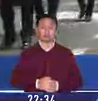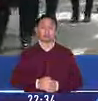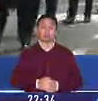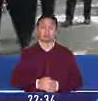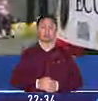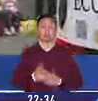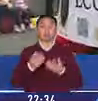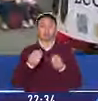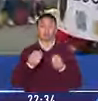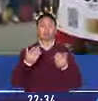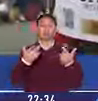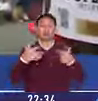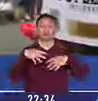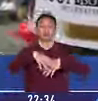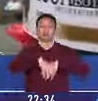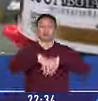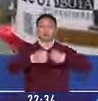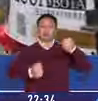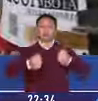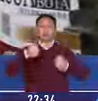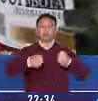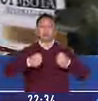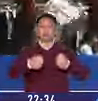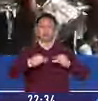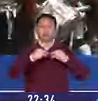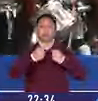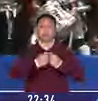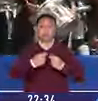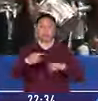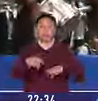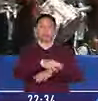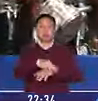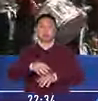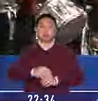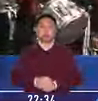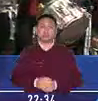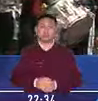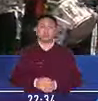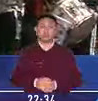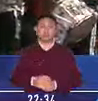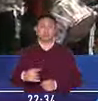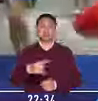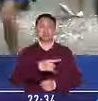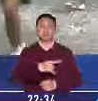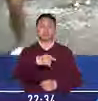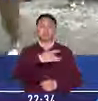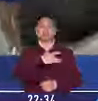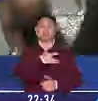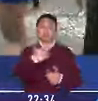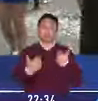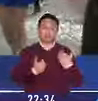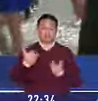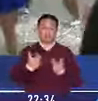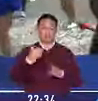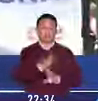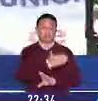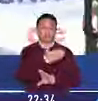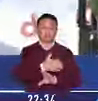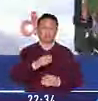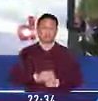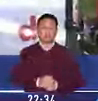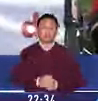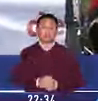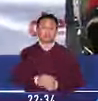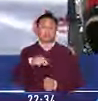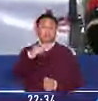Decenas de comparsas, carros alegóricos y bandas estudiantiles se tomaron las calles de la urbe para alegrarlas al son de la música y sus bailes. Es hermoso